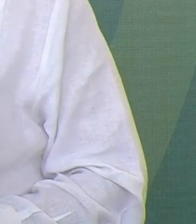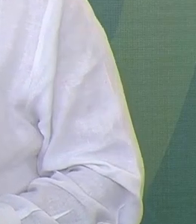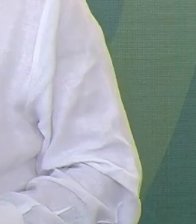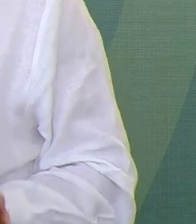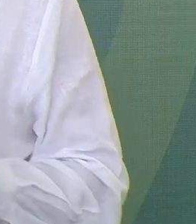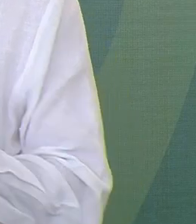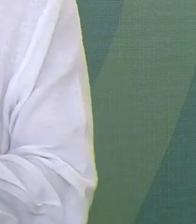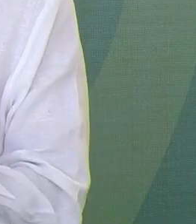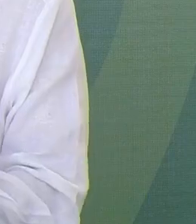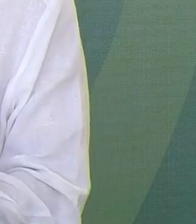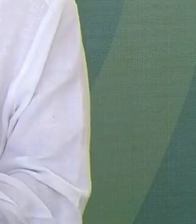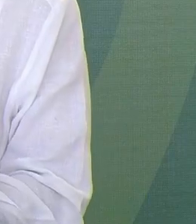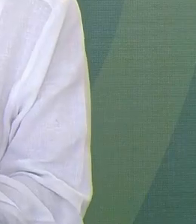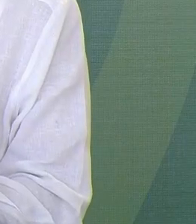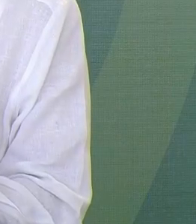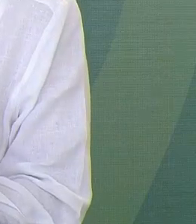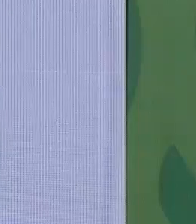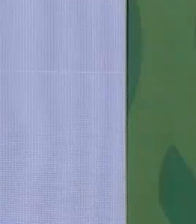que el pueblo